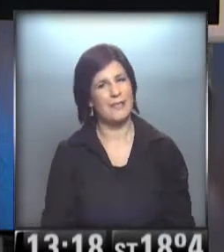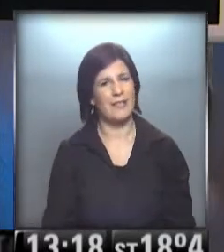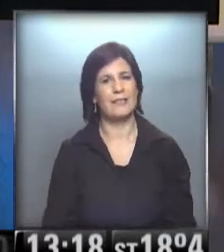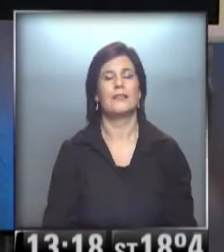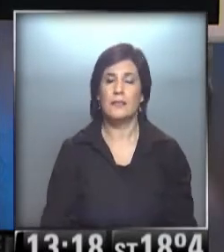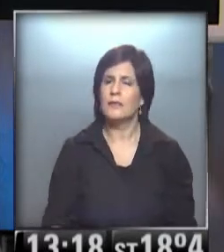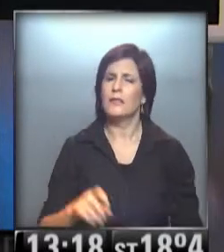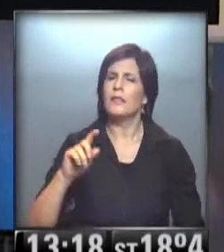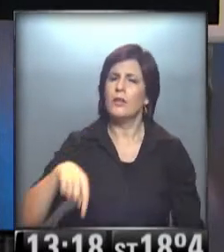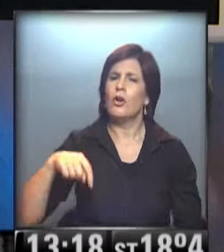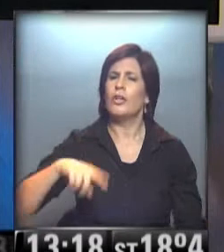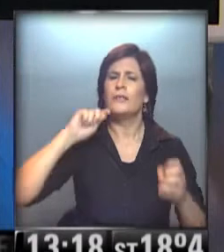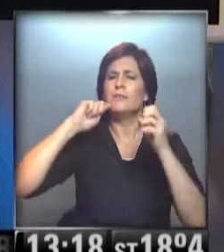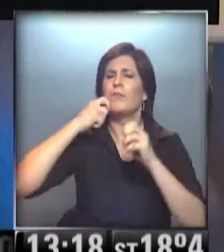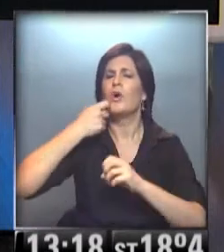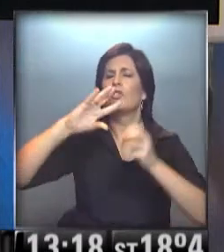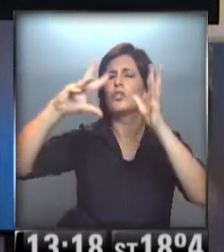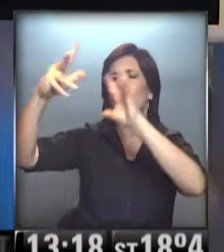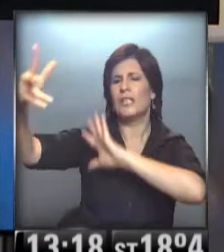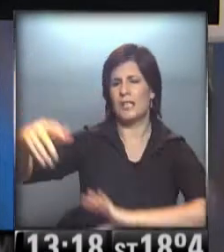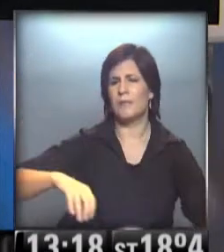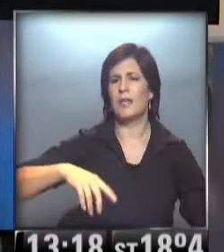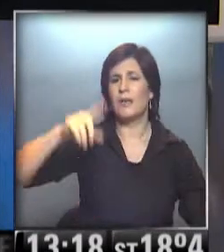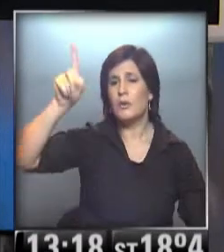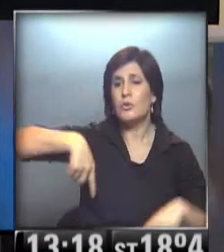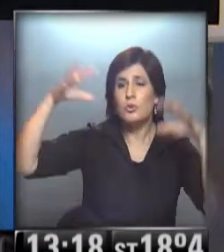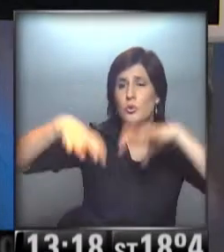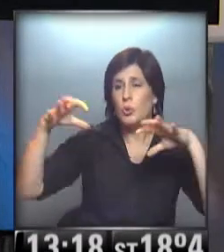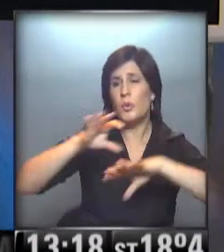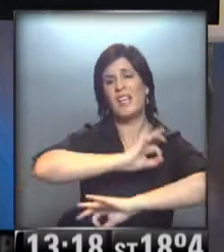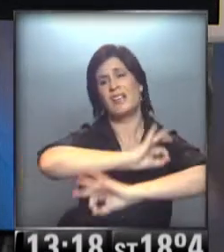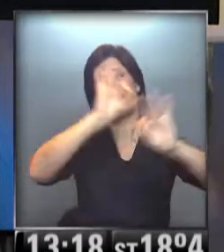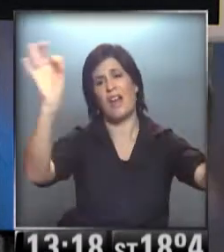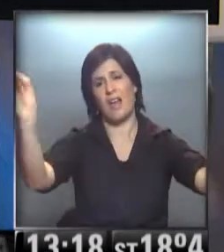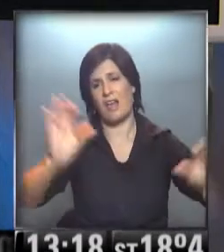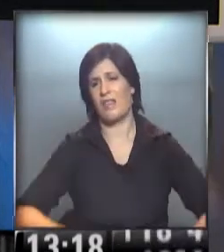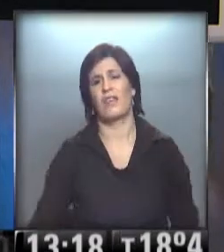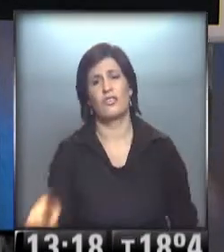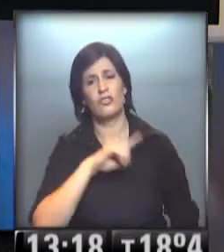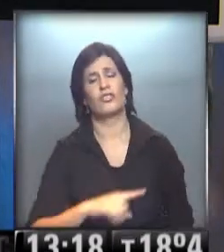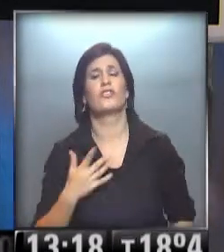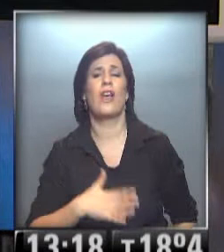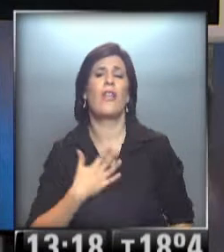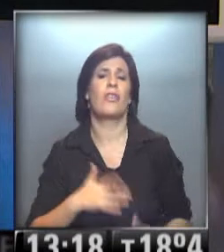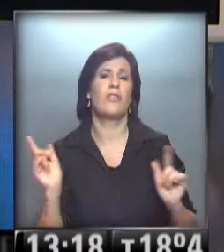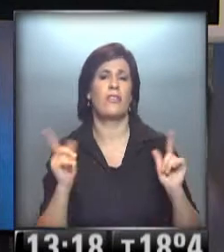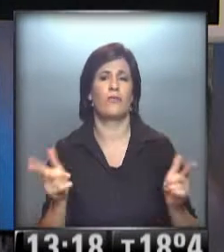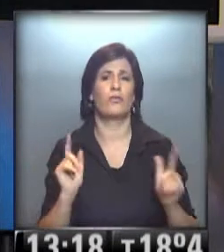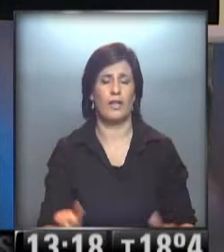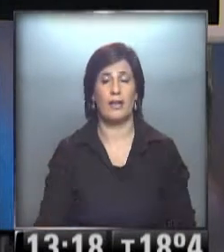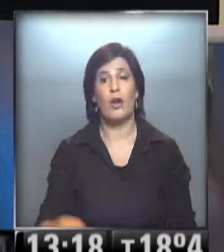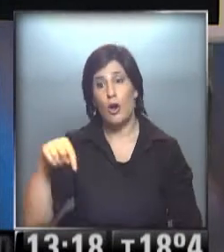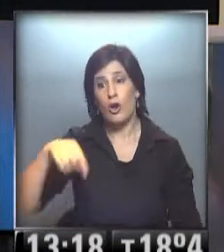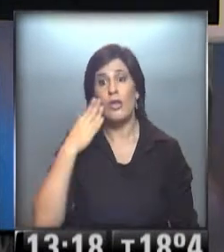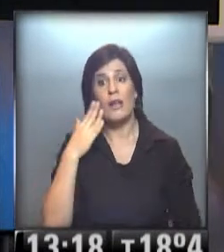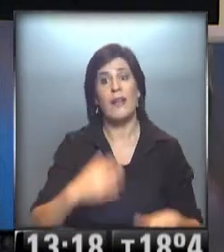sigue muy bien el tiempo. No se ven lluvias en el horizonte en gran parte de la zona central de nuestro país, así que podemos disfrutar de este fin de semana largo. Hoy a la tarde con una máxima